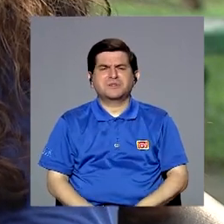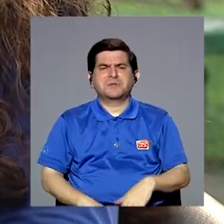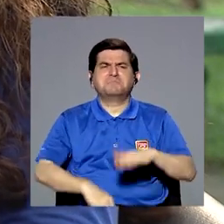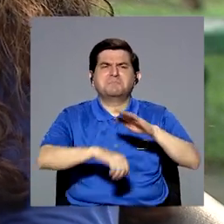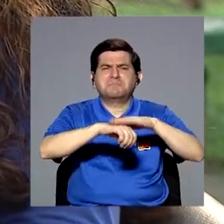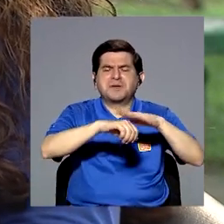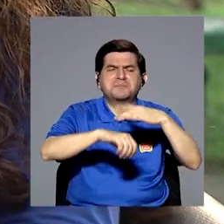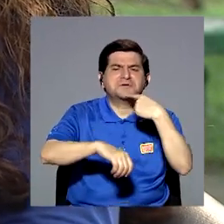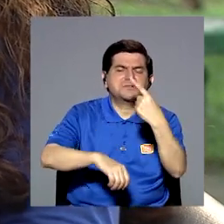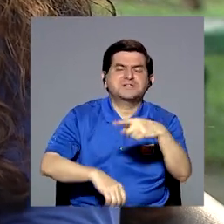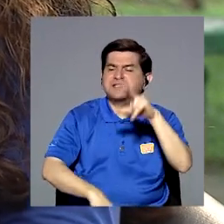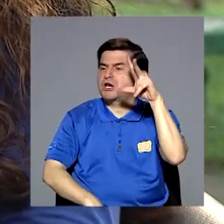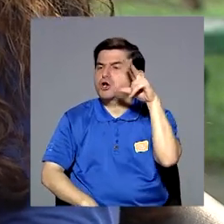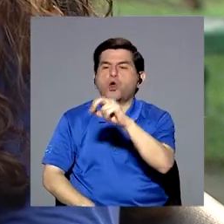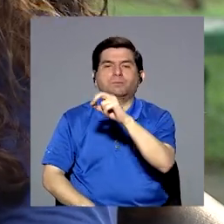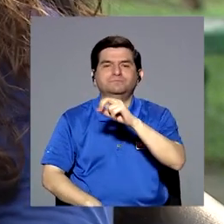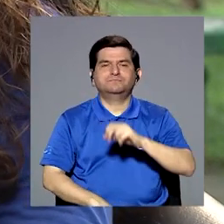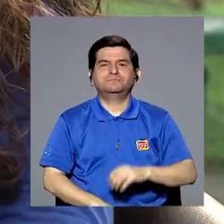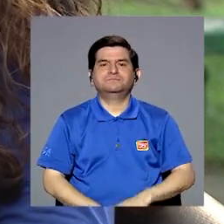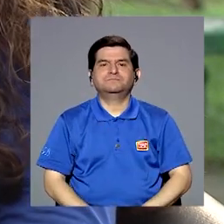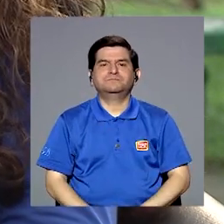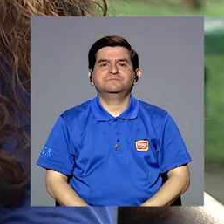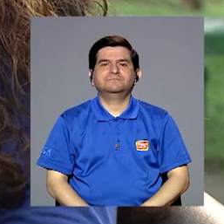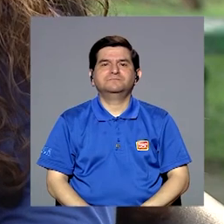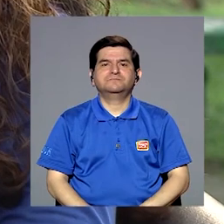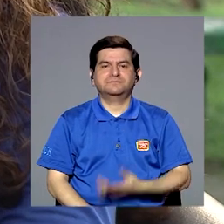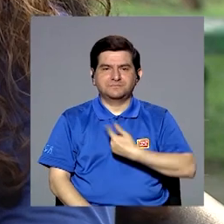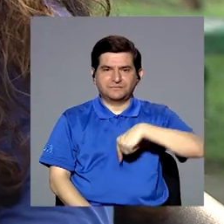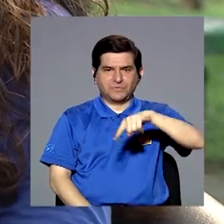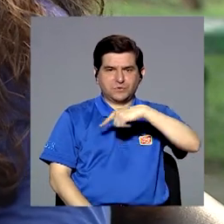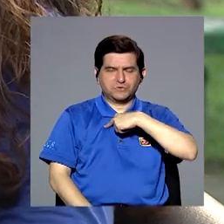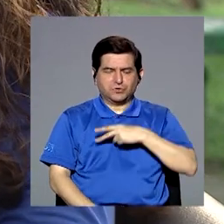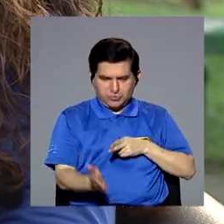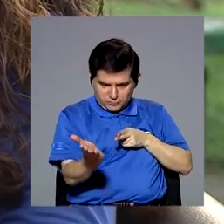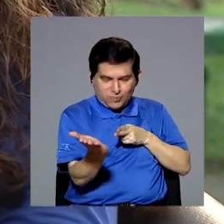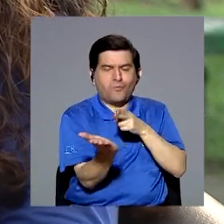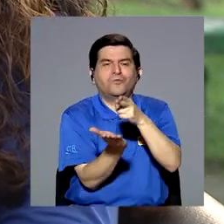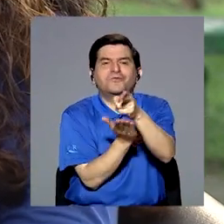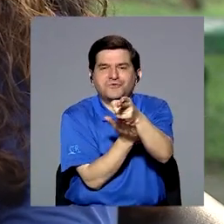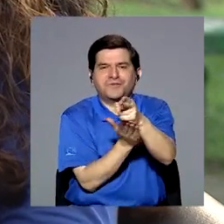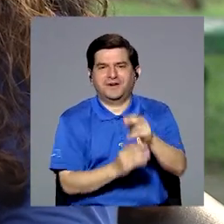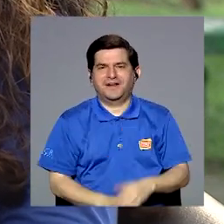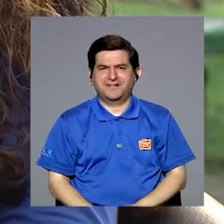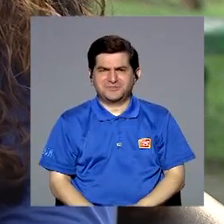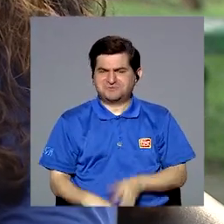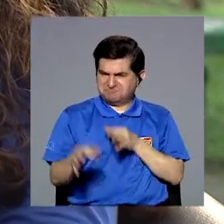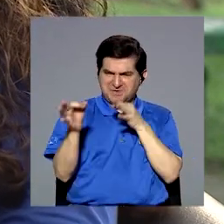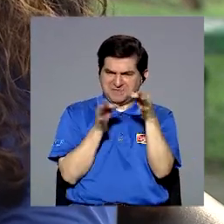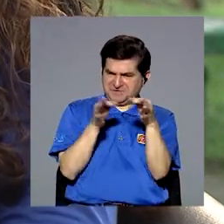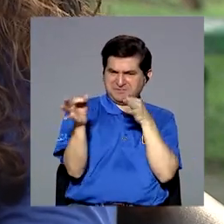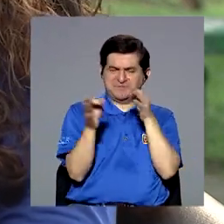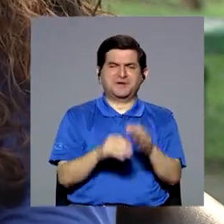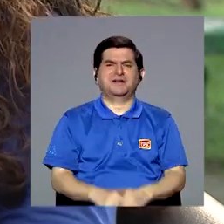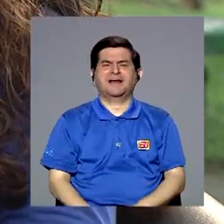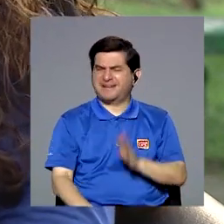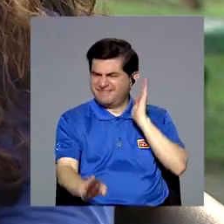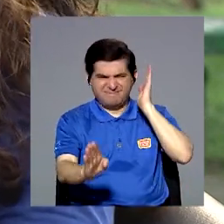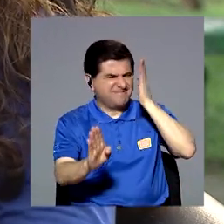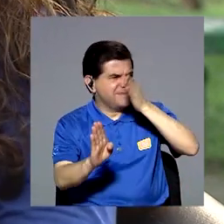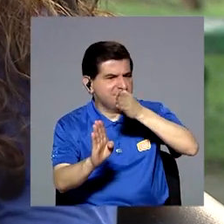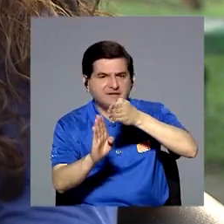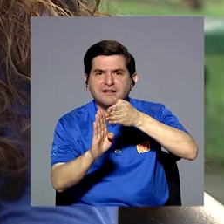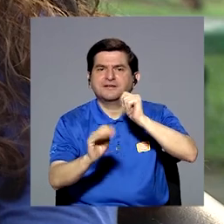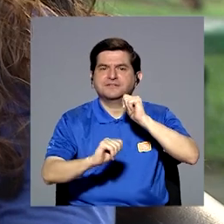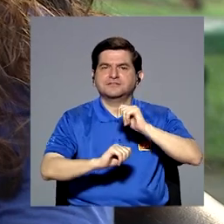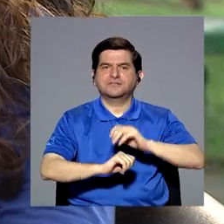más de permiso a decir que no. Entonces podemos ser honestos y decir, bueno, ser directos